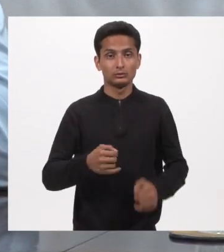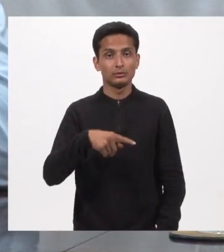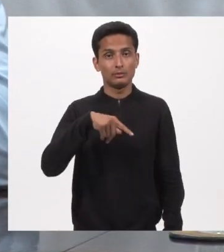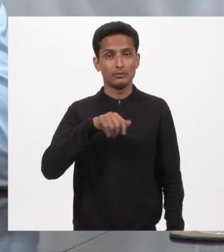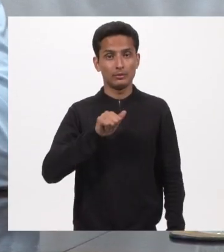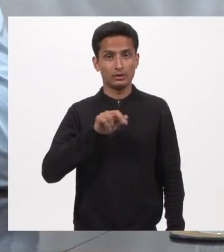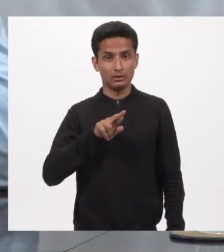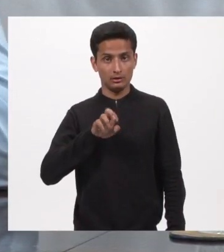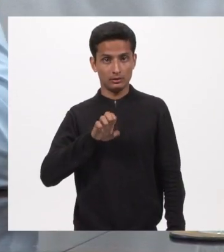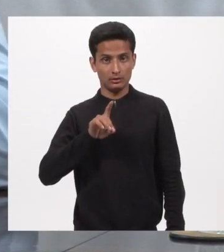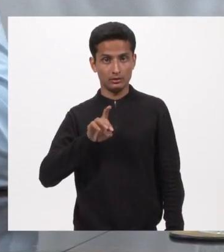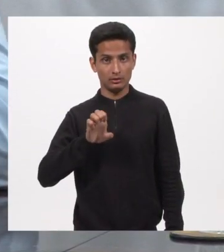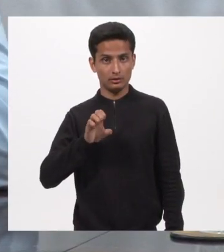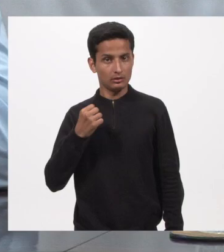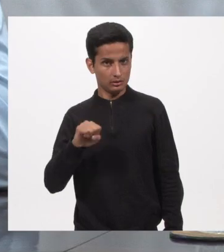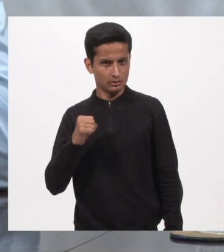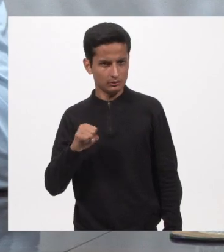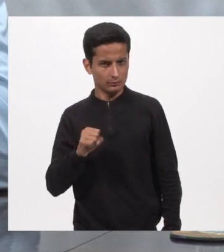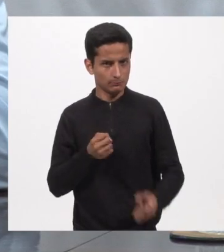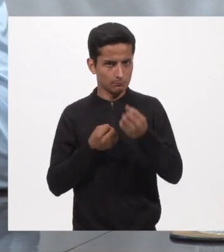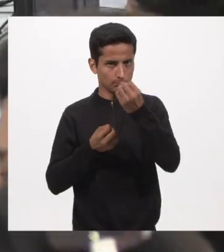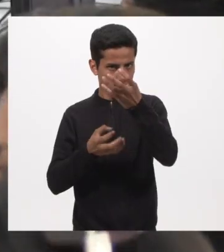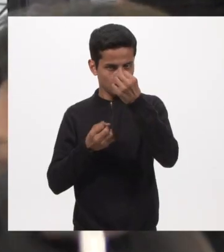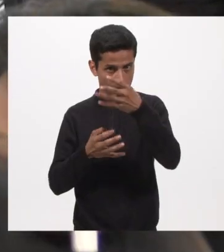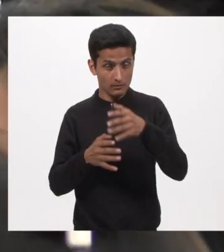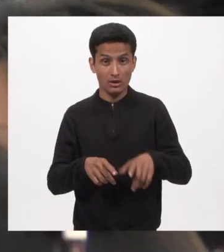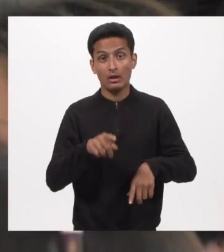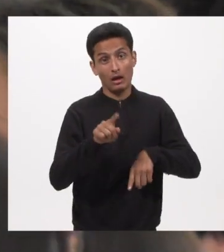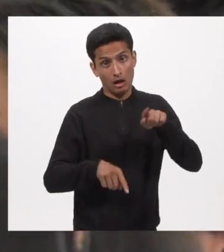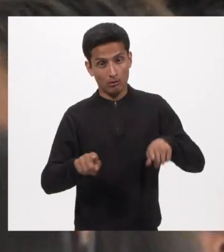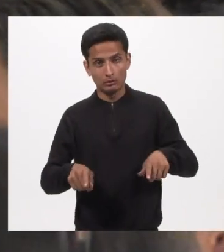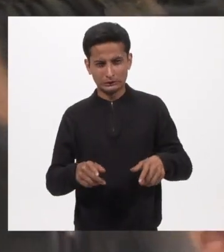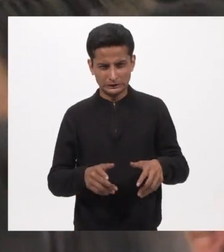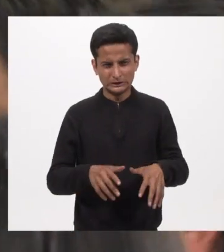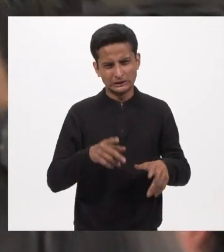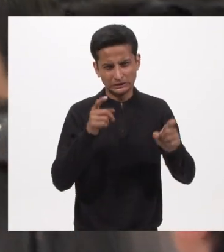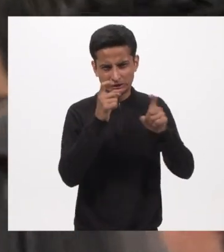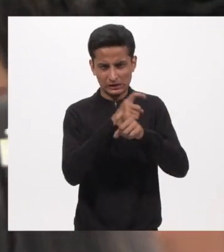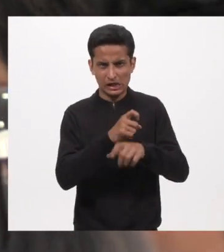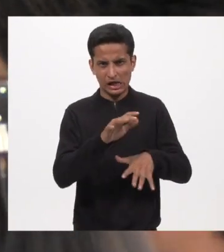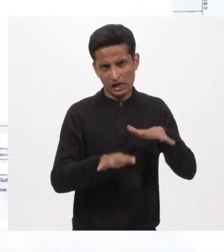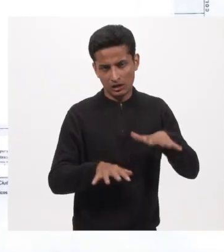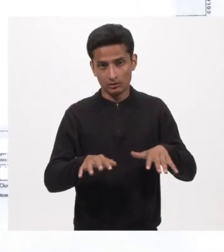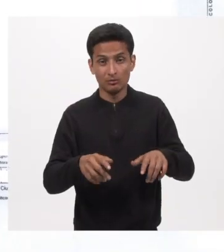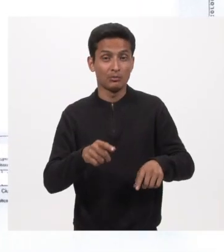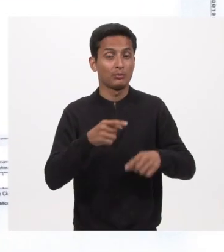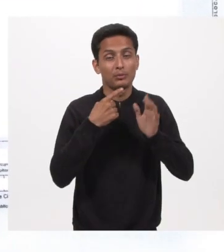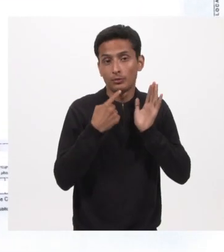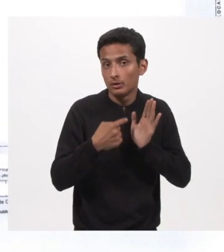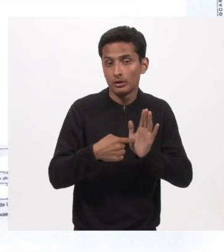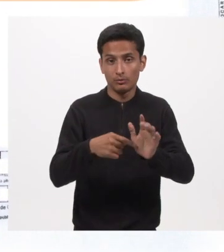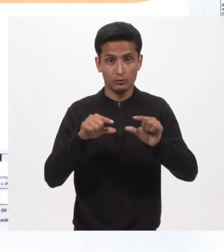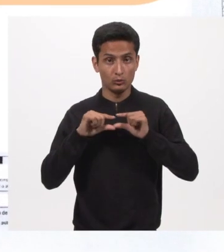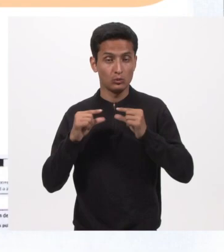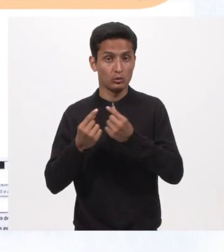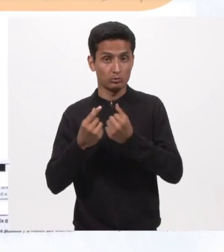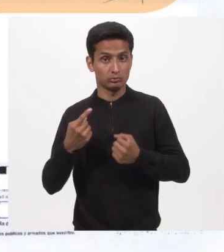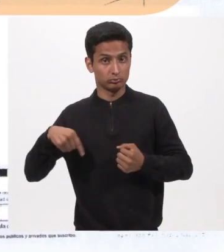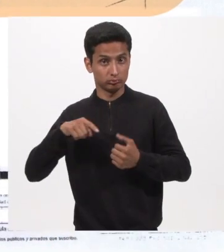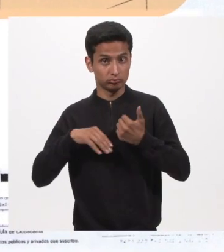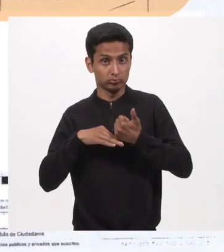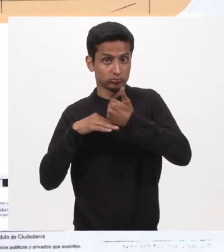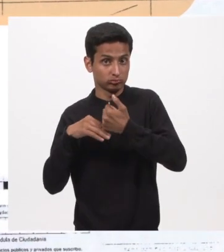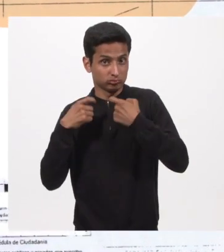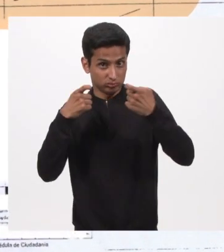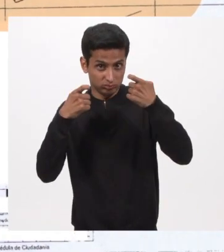Consejo Nacional Electoral, Domingo Paredes, manifestó que se han encontrado varias inconsistencias, como firmas de dirigentes de